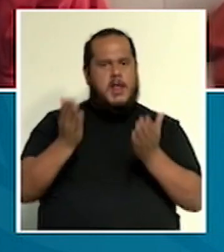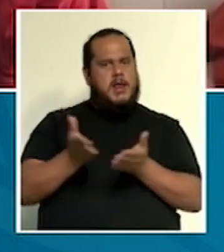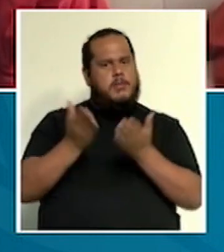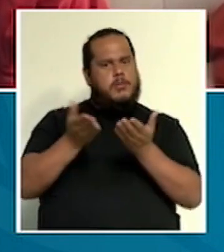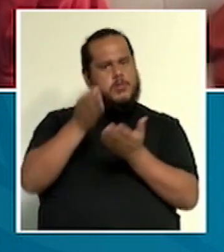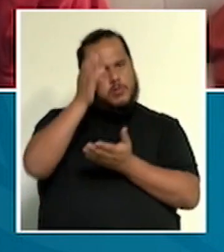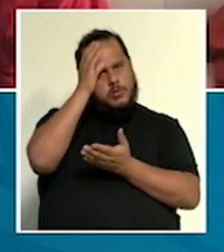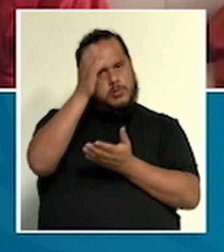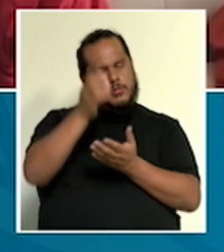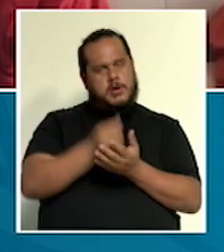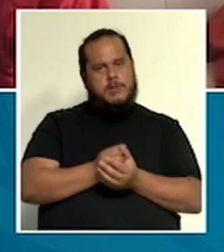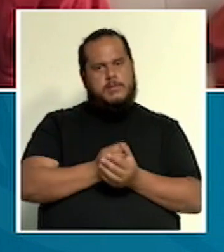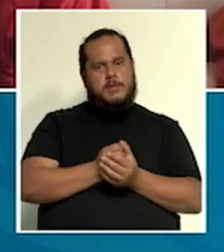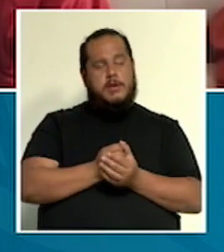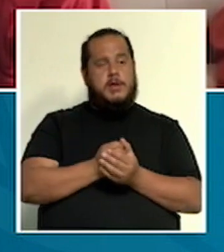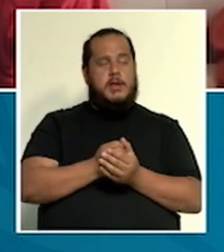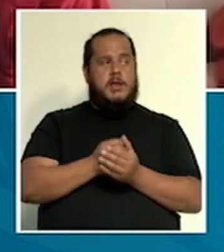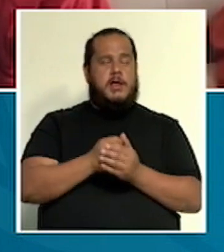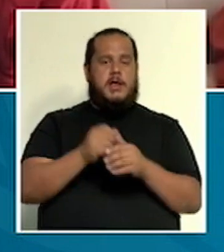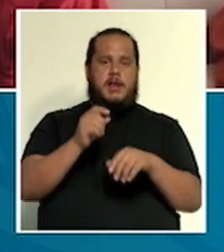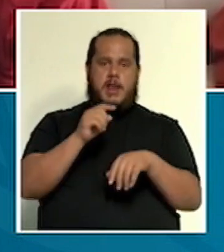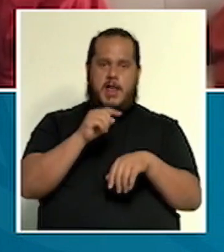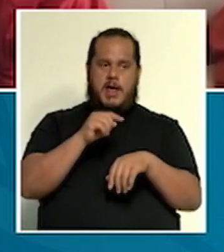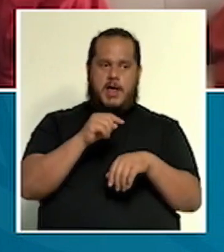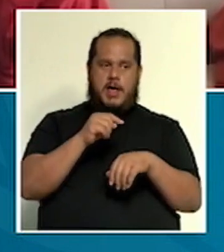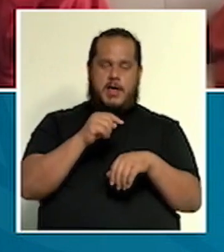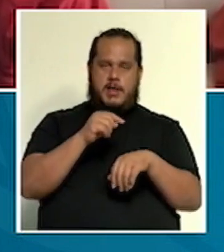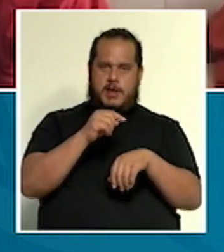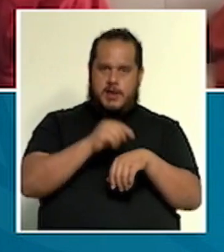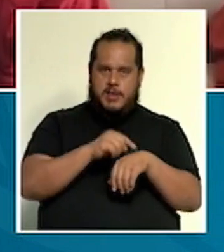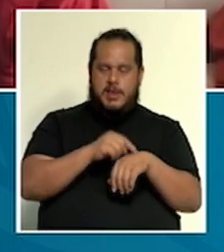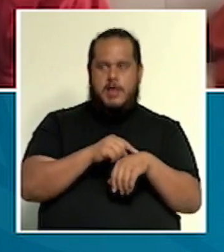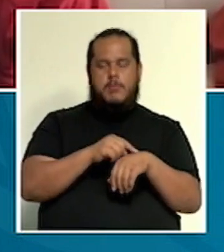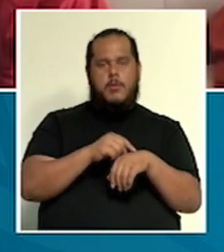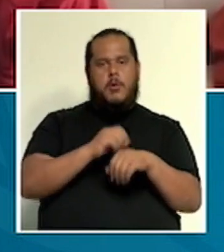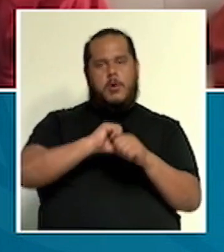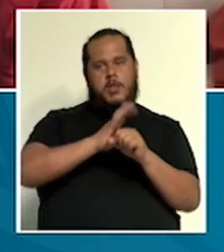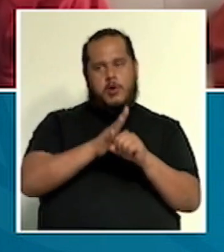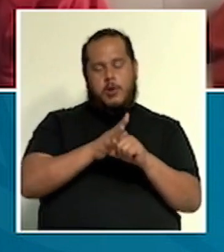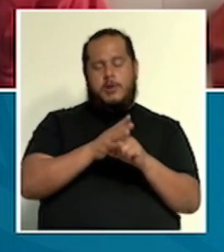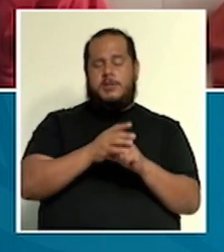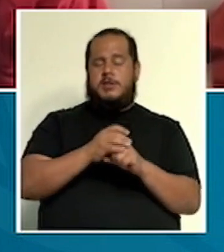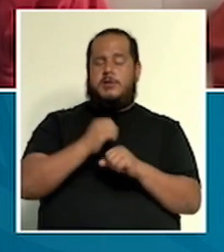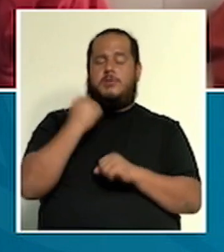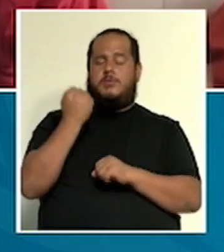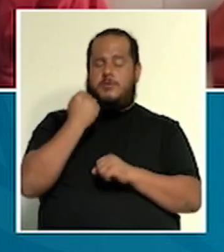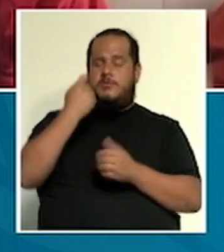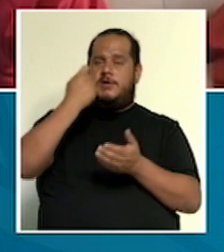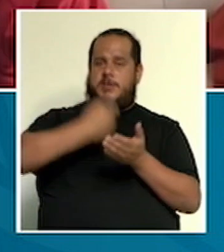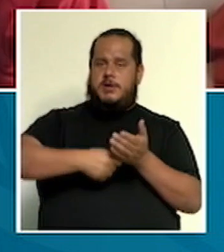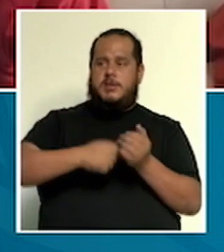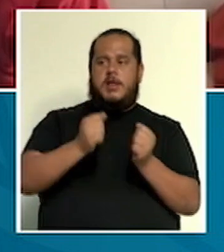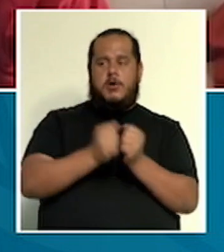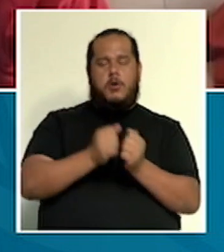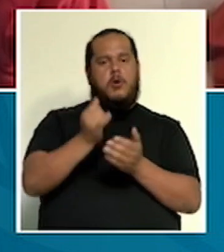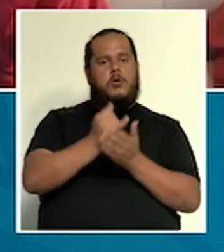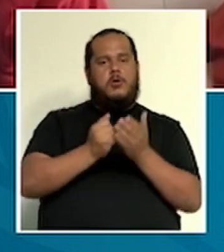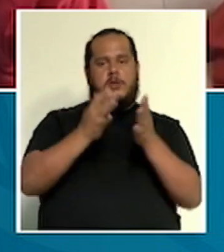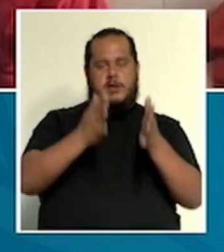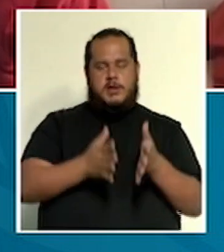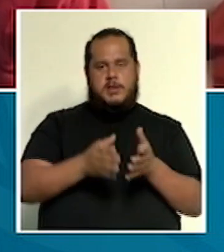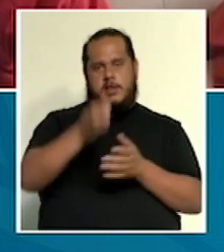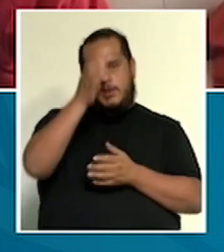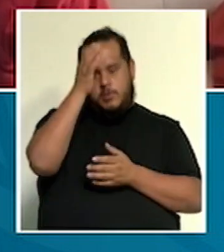cultural. La época COVID ha sido muy dura con todos, pero especialmente con los artistas. La cultura ha